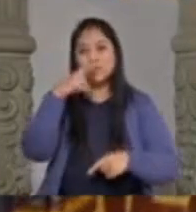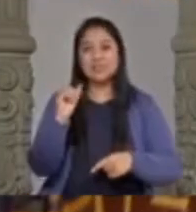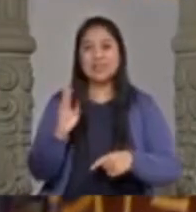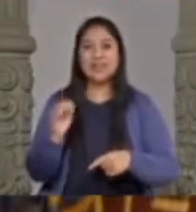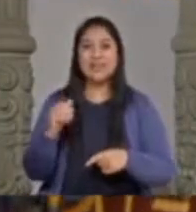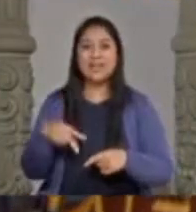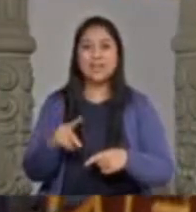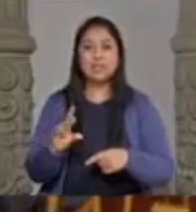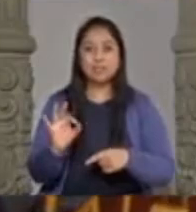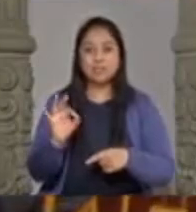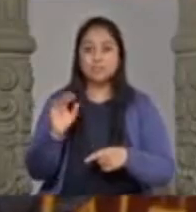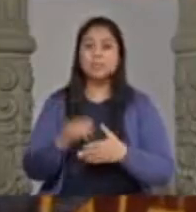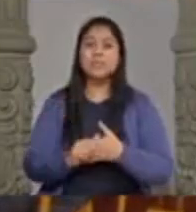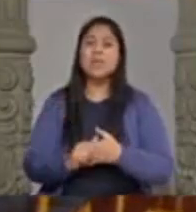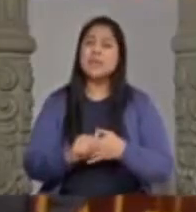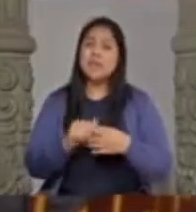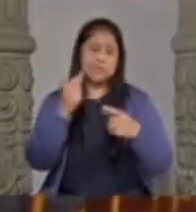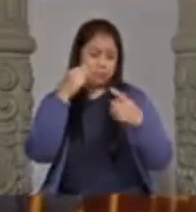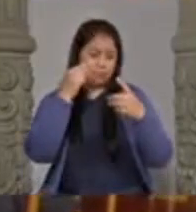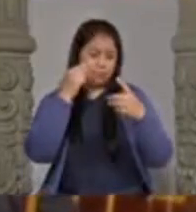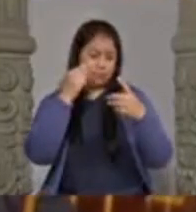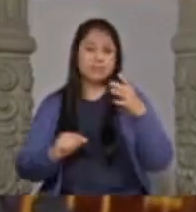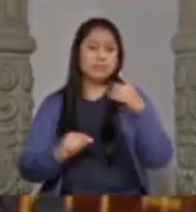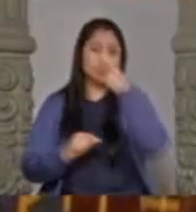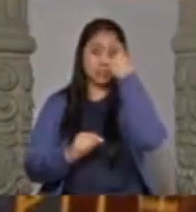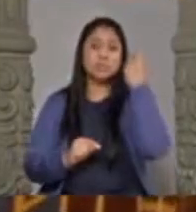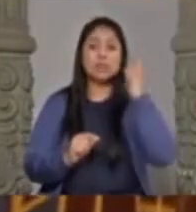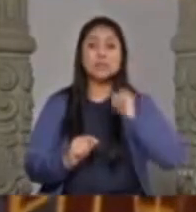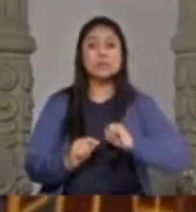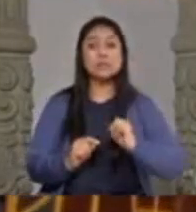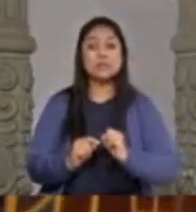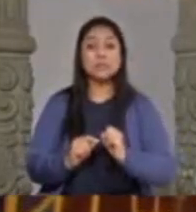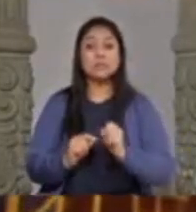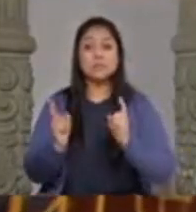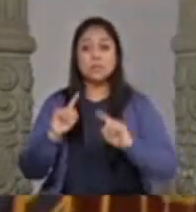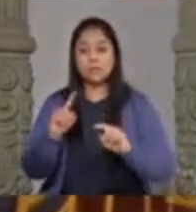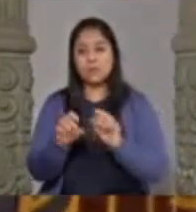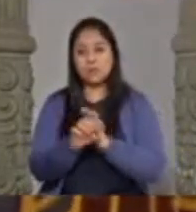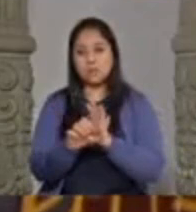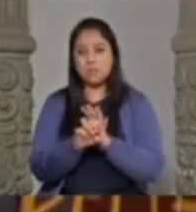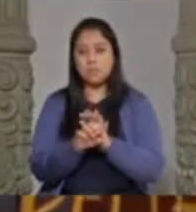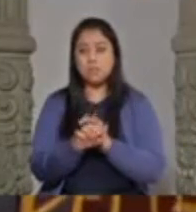son fáciles, pero sobre todo si hay, como les decía yo,